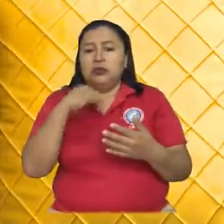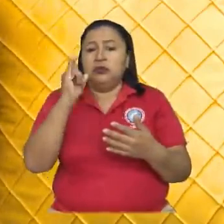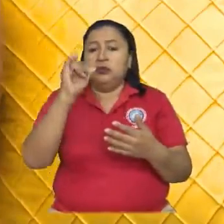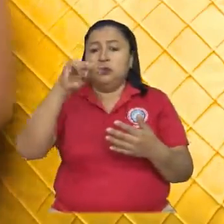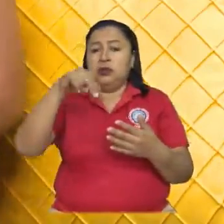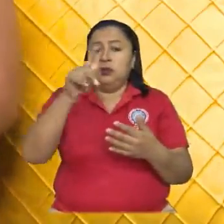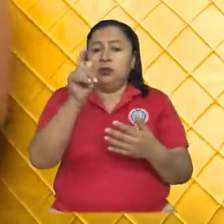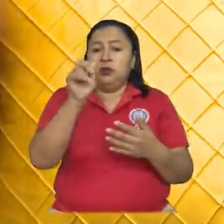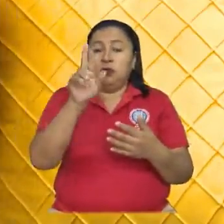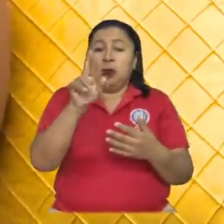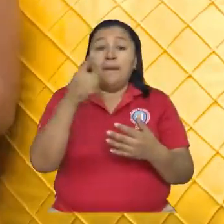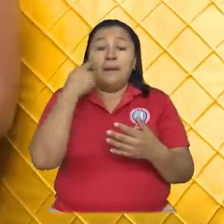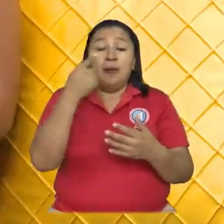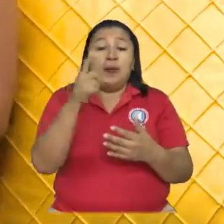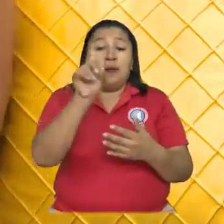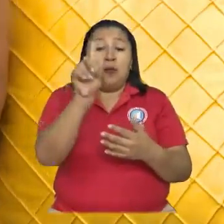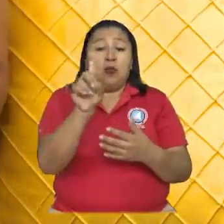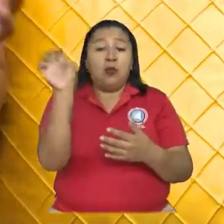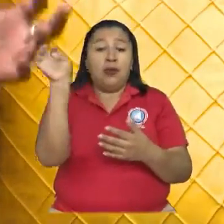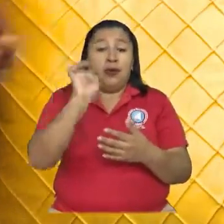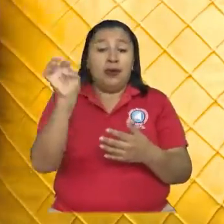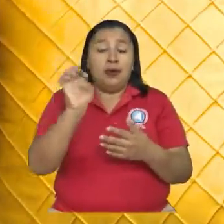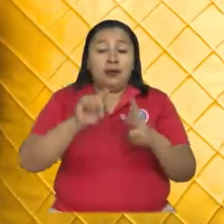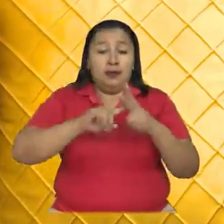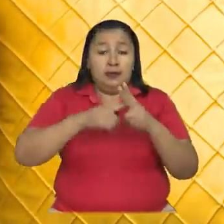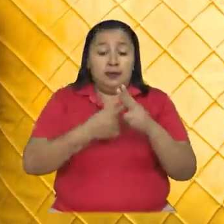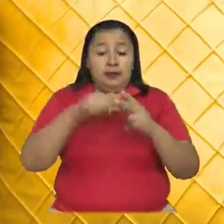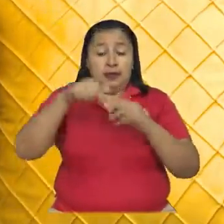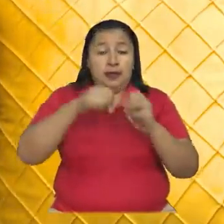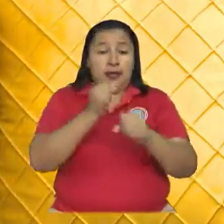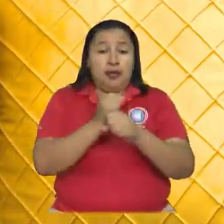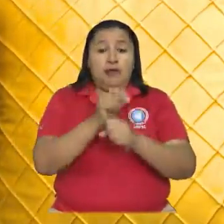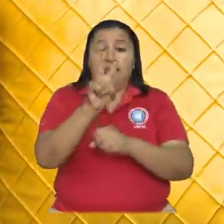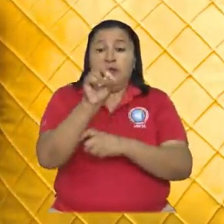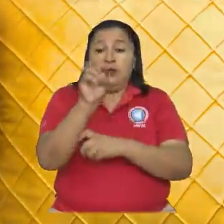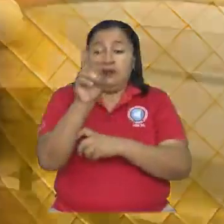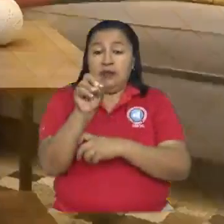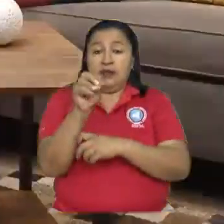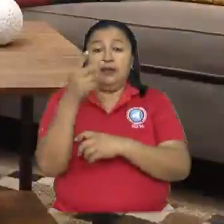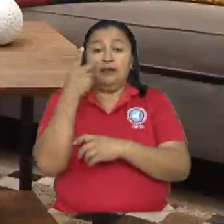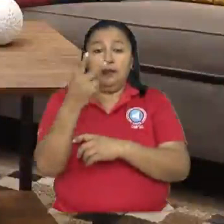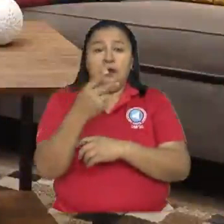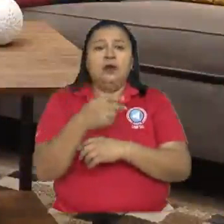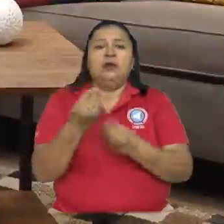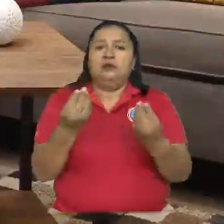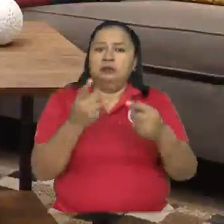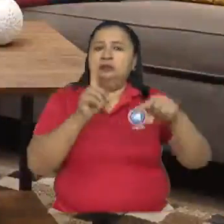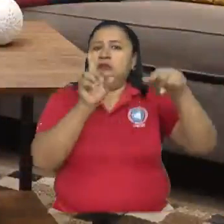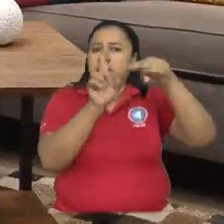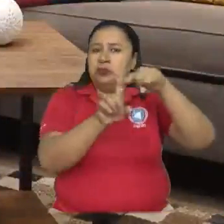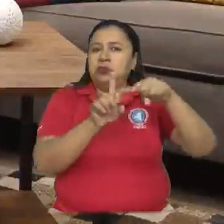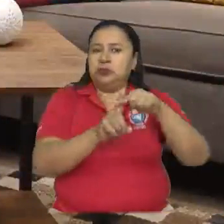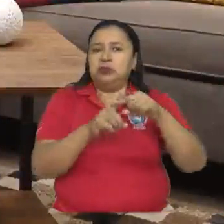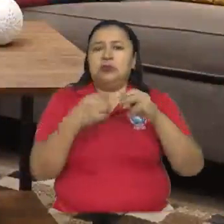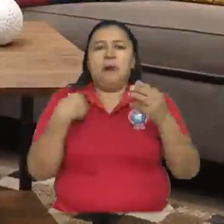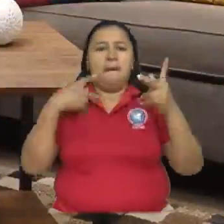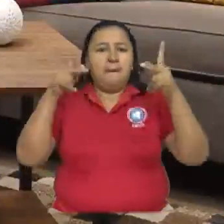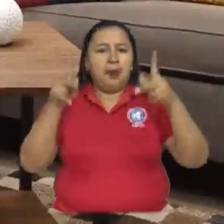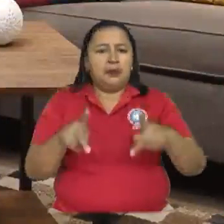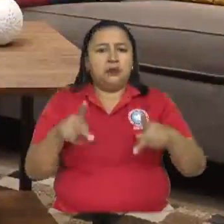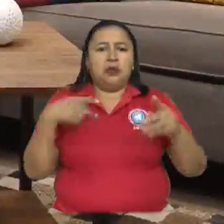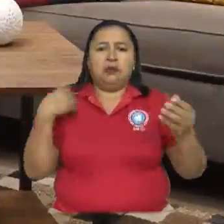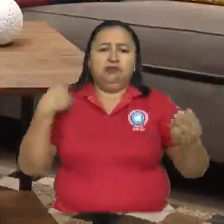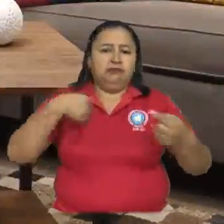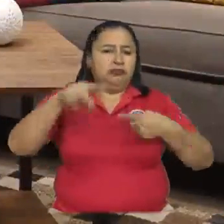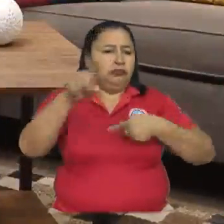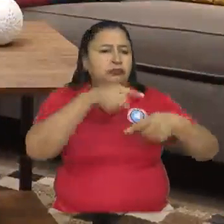el primero de enero, inicios de este año 2020, fue sumamente positiva la afluencia de